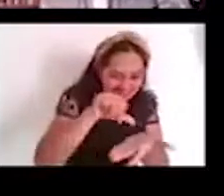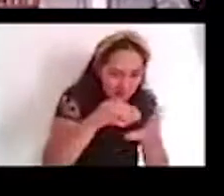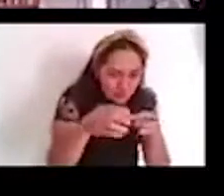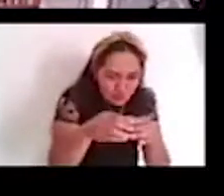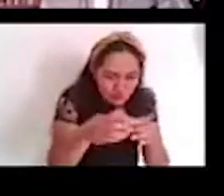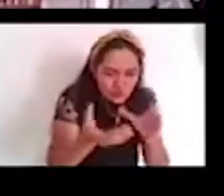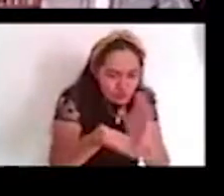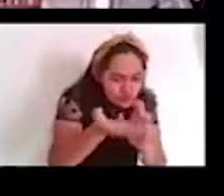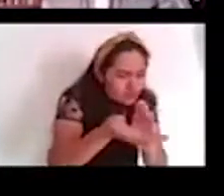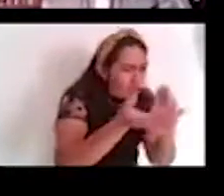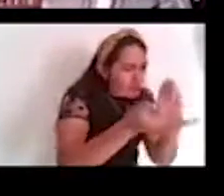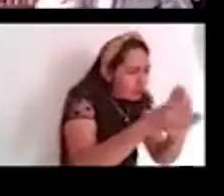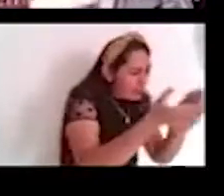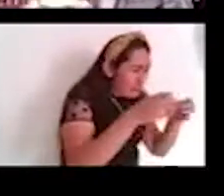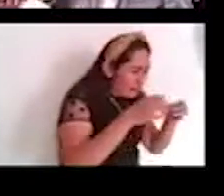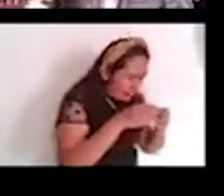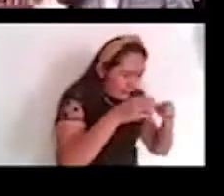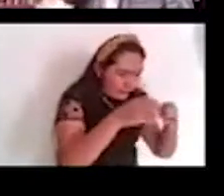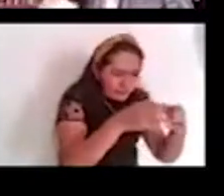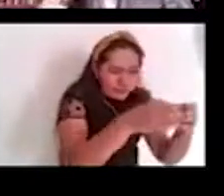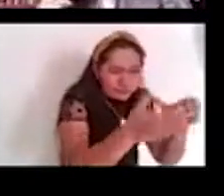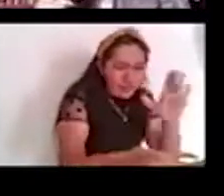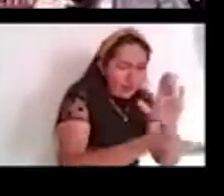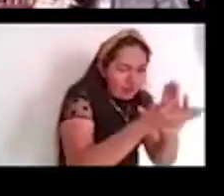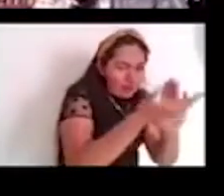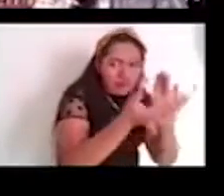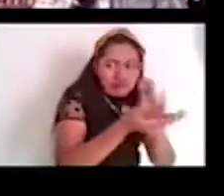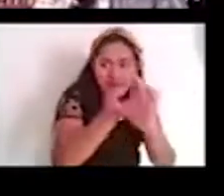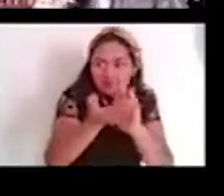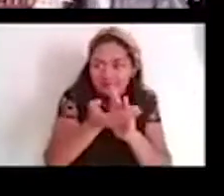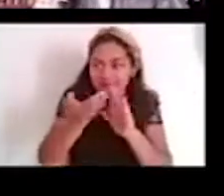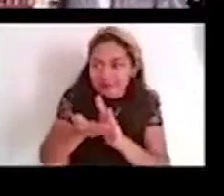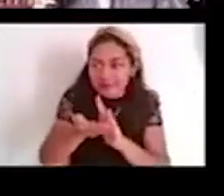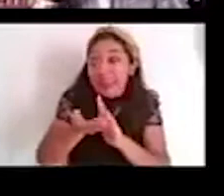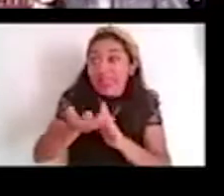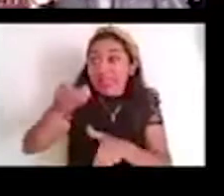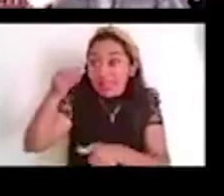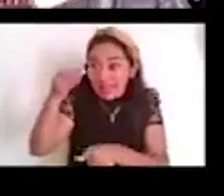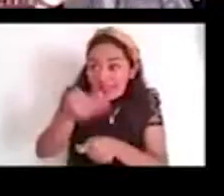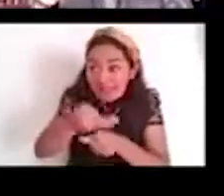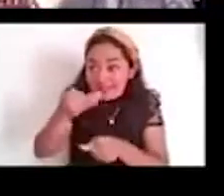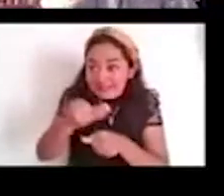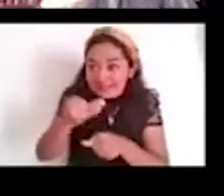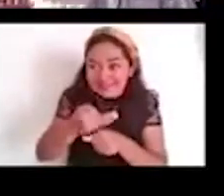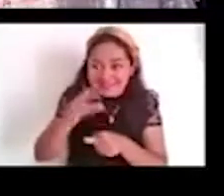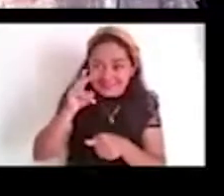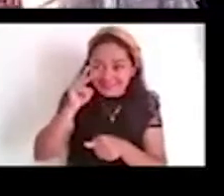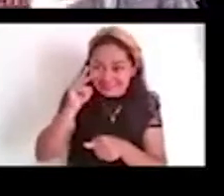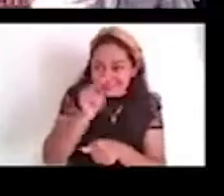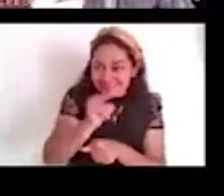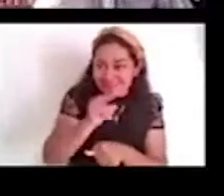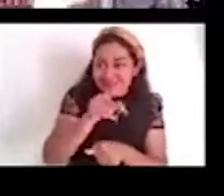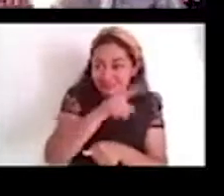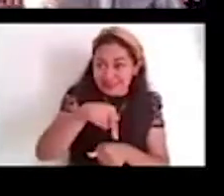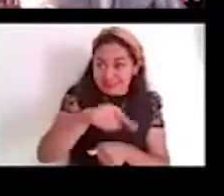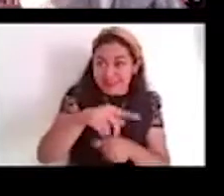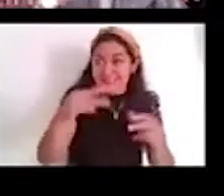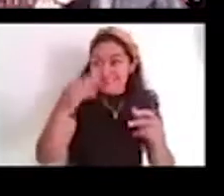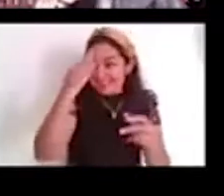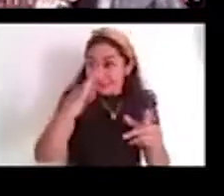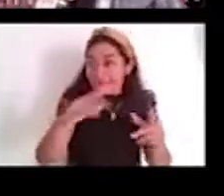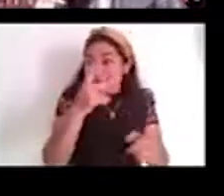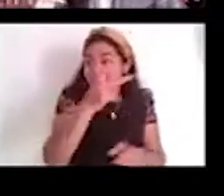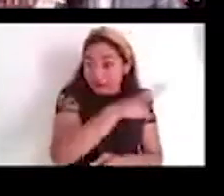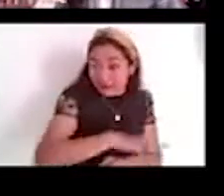¿no? Al grado pues que hoy es una capital ideológica religiosa